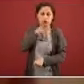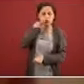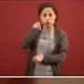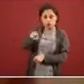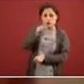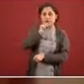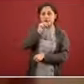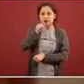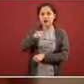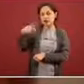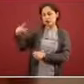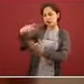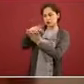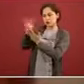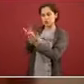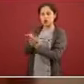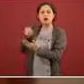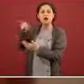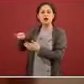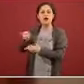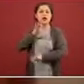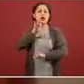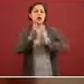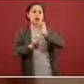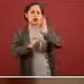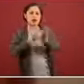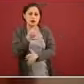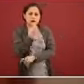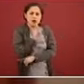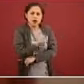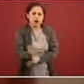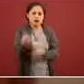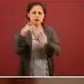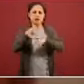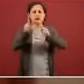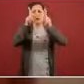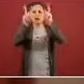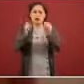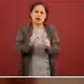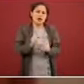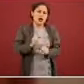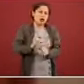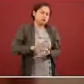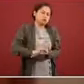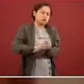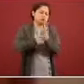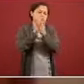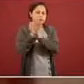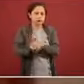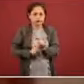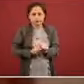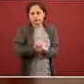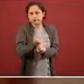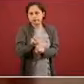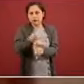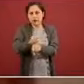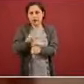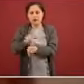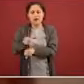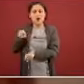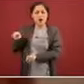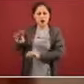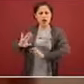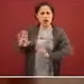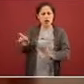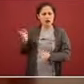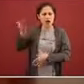que básicamente trabaja con los niños, la violencia y la agresión que viven día con día. Es un trabajo ya comprobado, ya lo